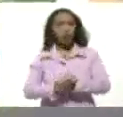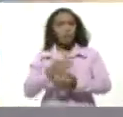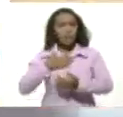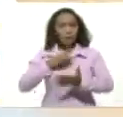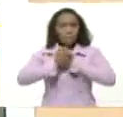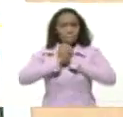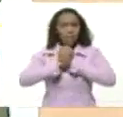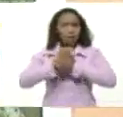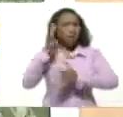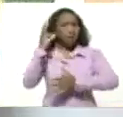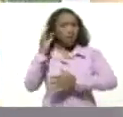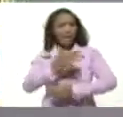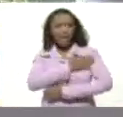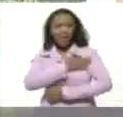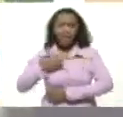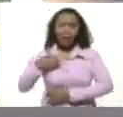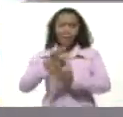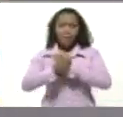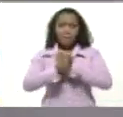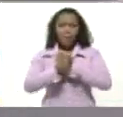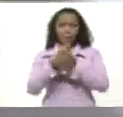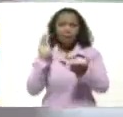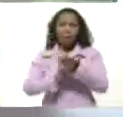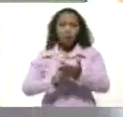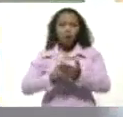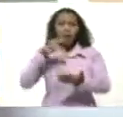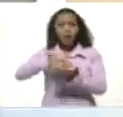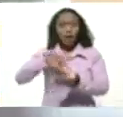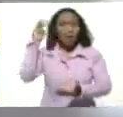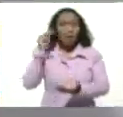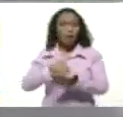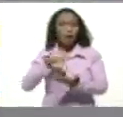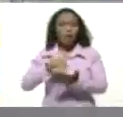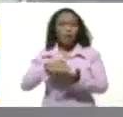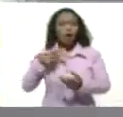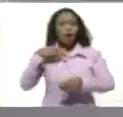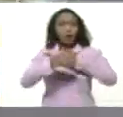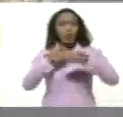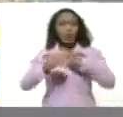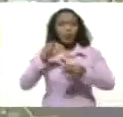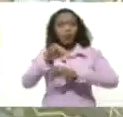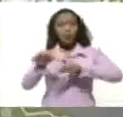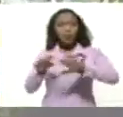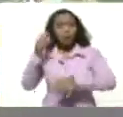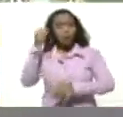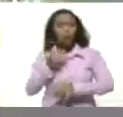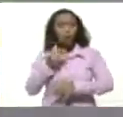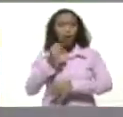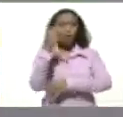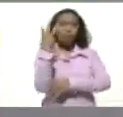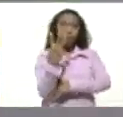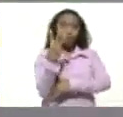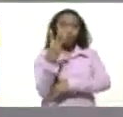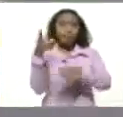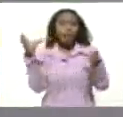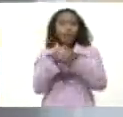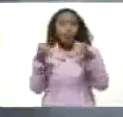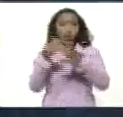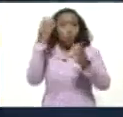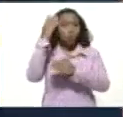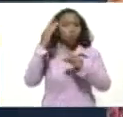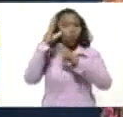Magali, querida Magali. Ubicación de Estado Miranda, municipio Sucre, conformada por 3 consejos comunales. Población